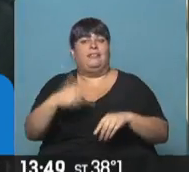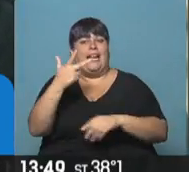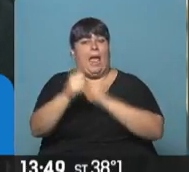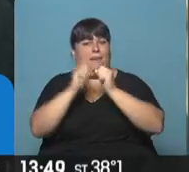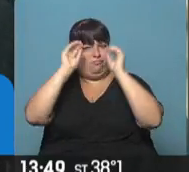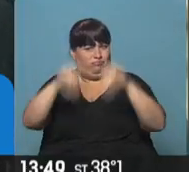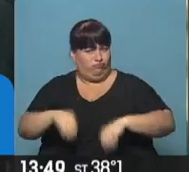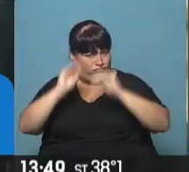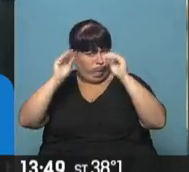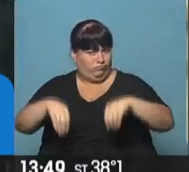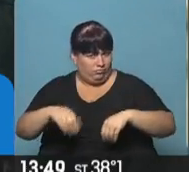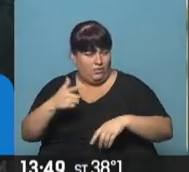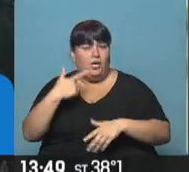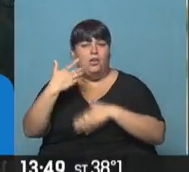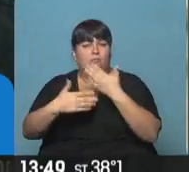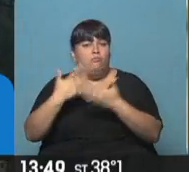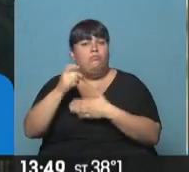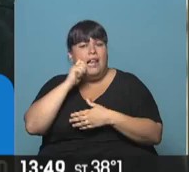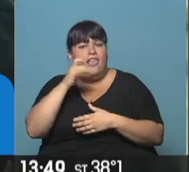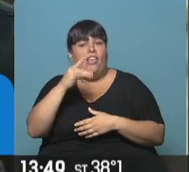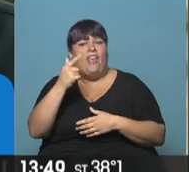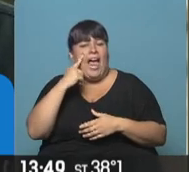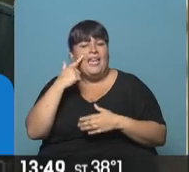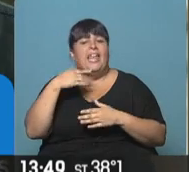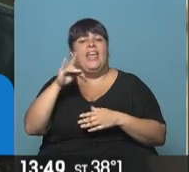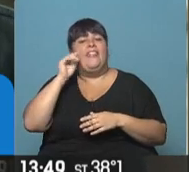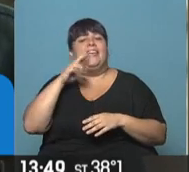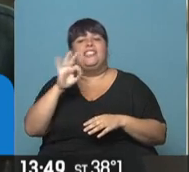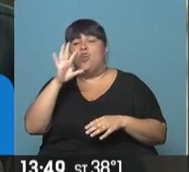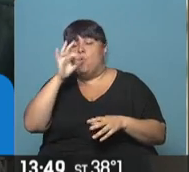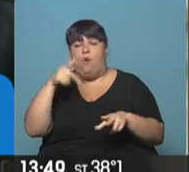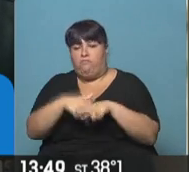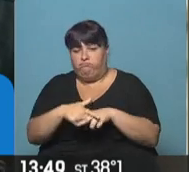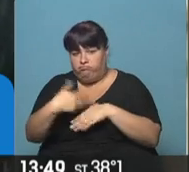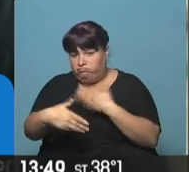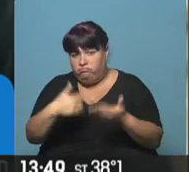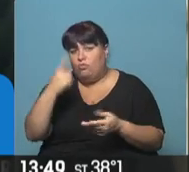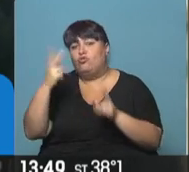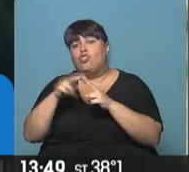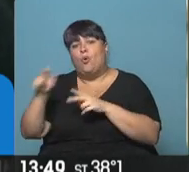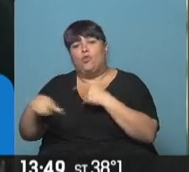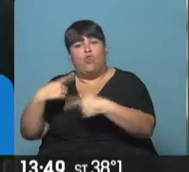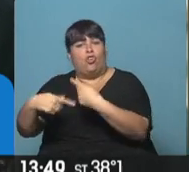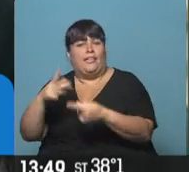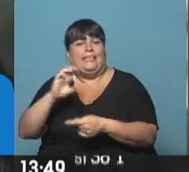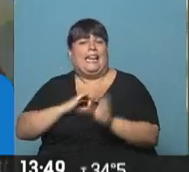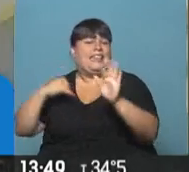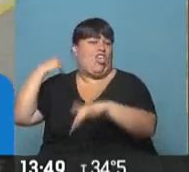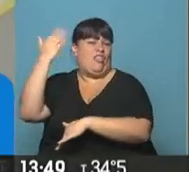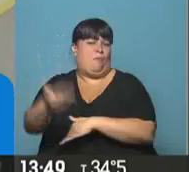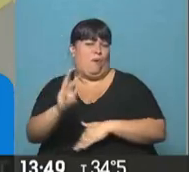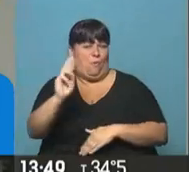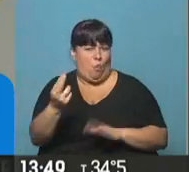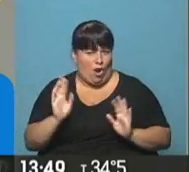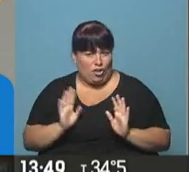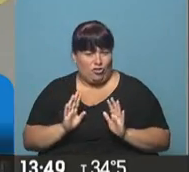empresas. Tuvo un proyecto hermoso con Dalí que se llamó Destino, que nunca lo llegó a terminar. Lo terminó un sobrino de él 30 años después que él muriera.